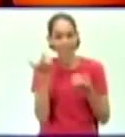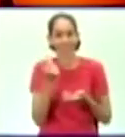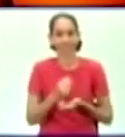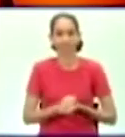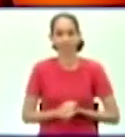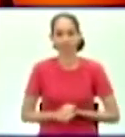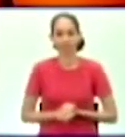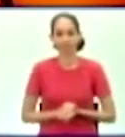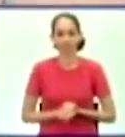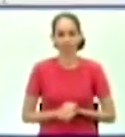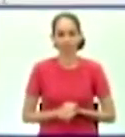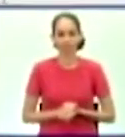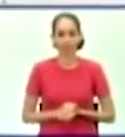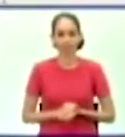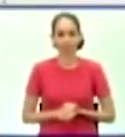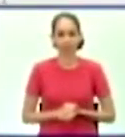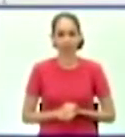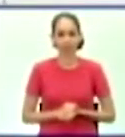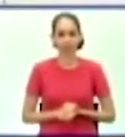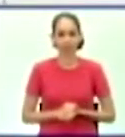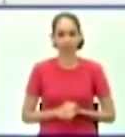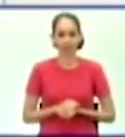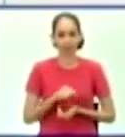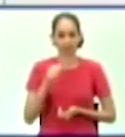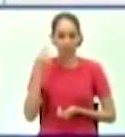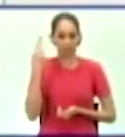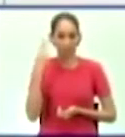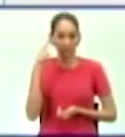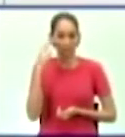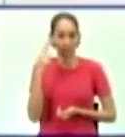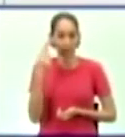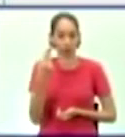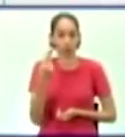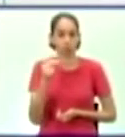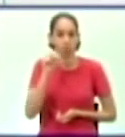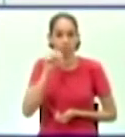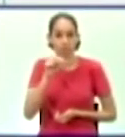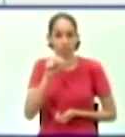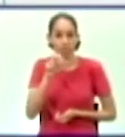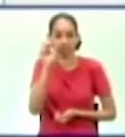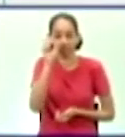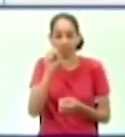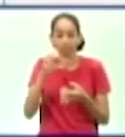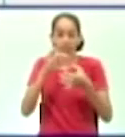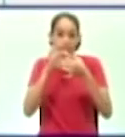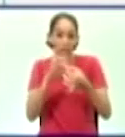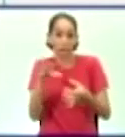pensamiento. En la unidad de geometría plana y cálculo de cuerpo,